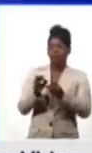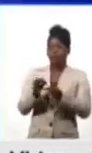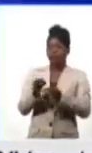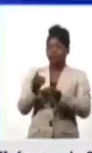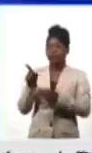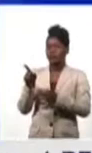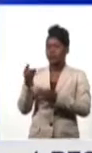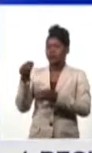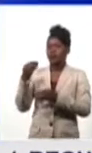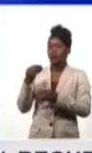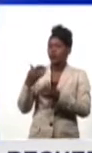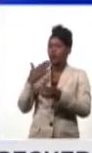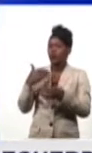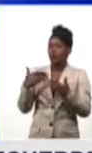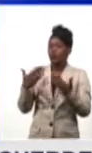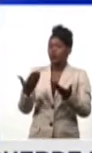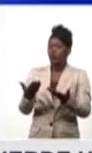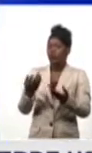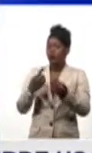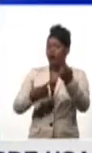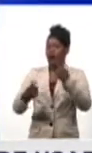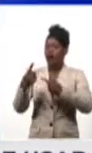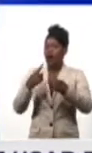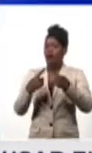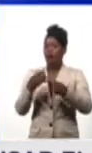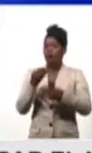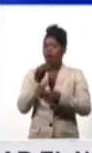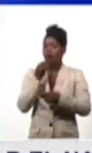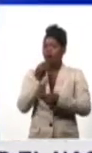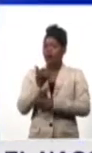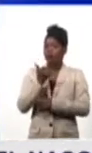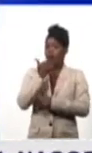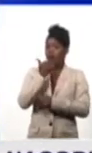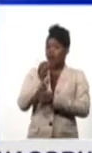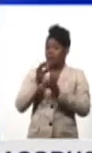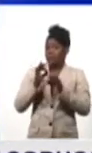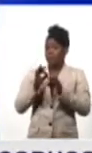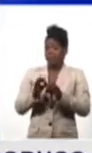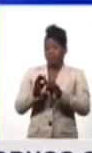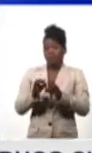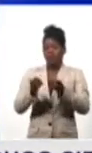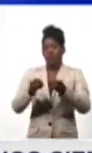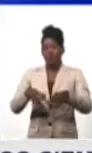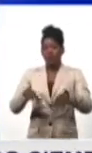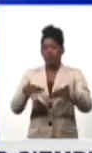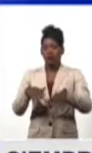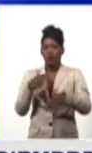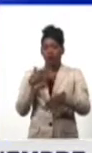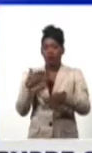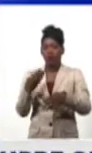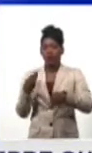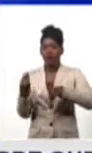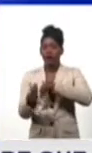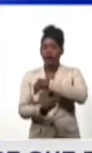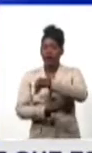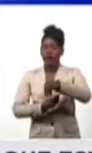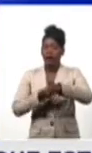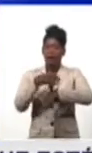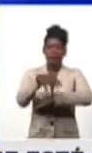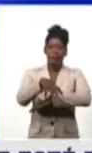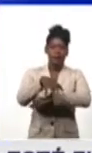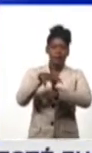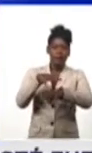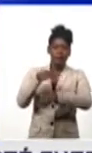aquellos factores que pudieran hoy estar influyendo de alguna manera en el cambio de hábitat, también modificando el medio ambiente